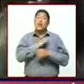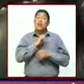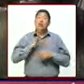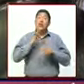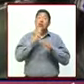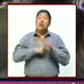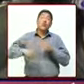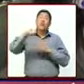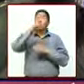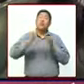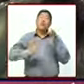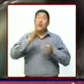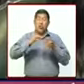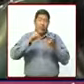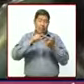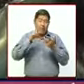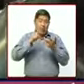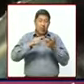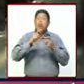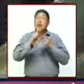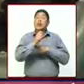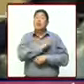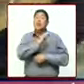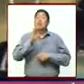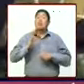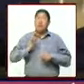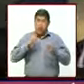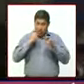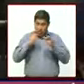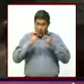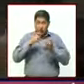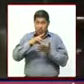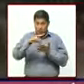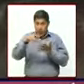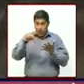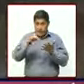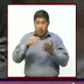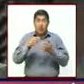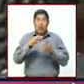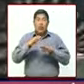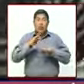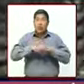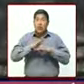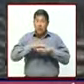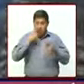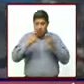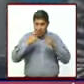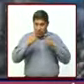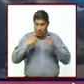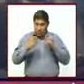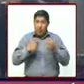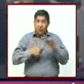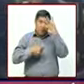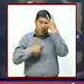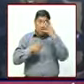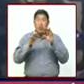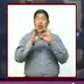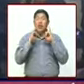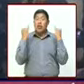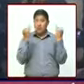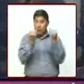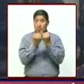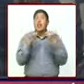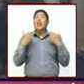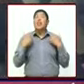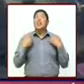Justicia, al Tribunal Agroambiental y al Consejo de la Magistratura. Esas instituciones